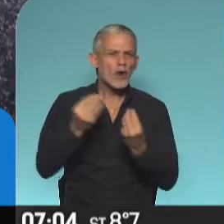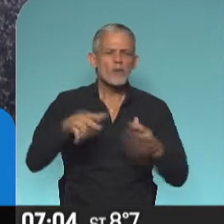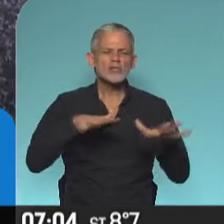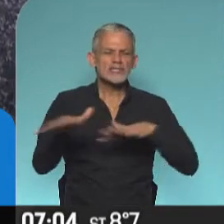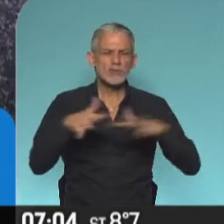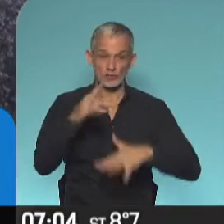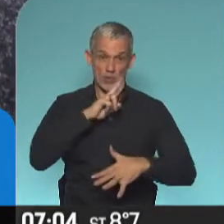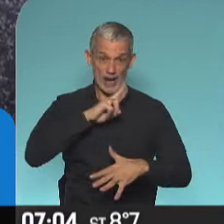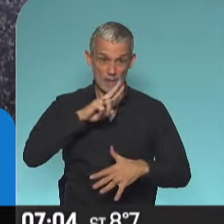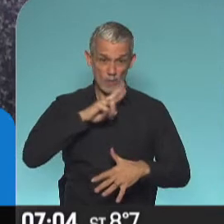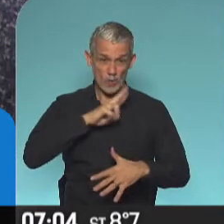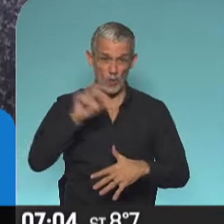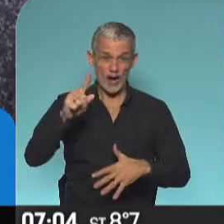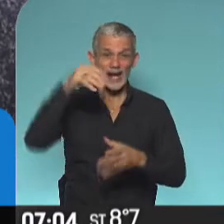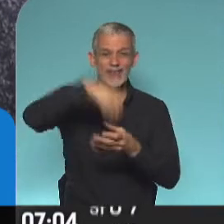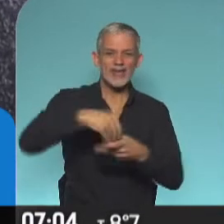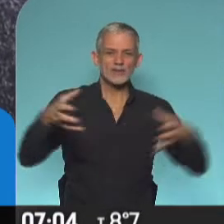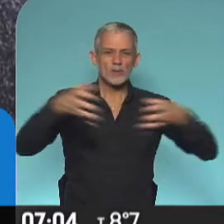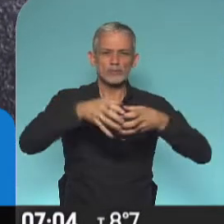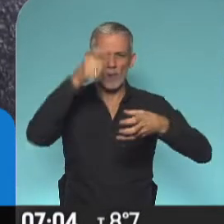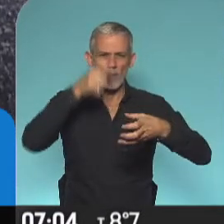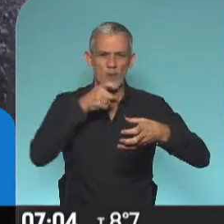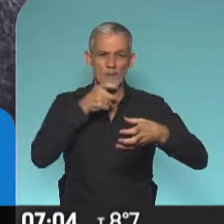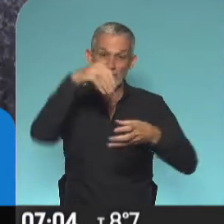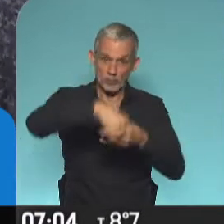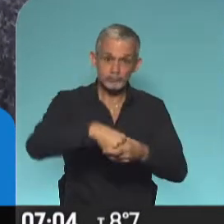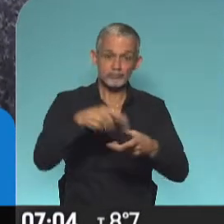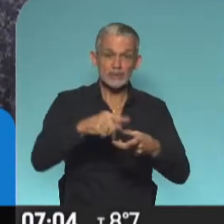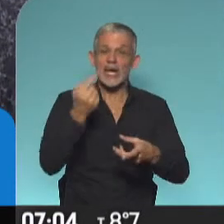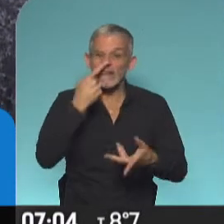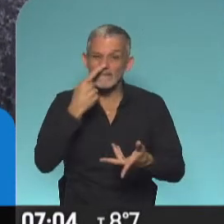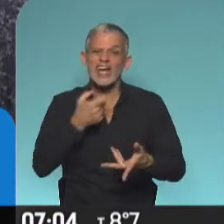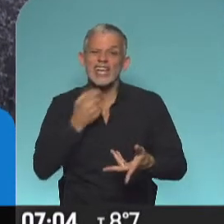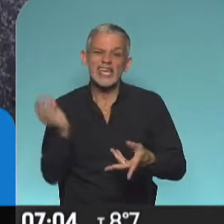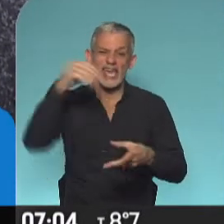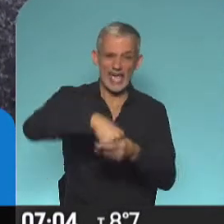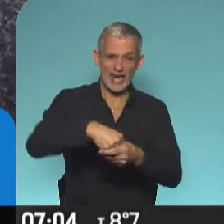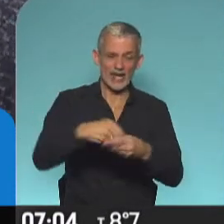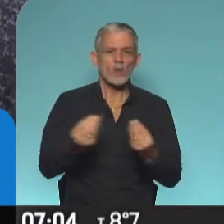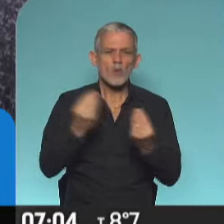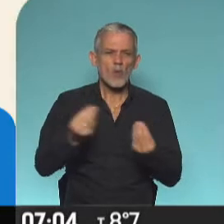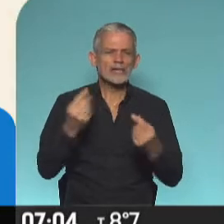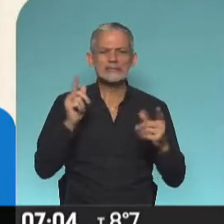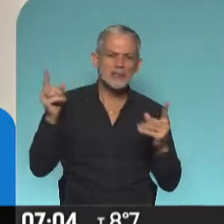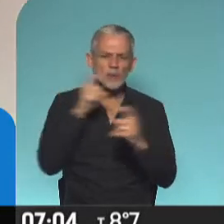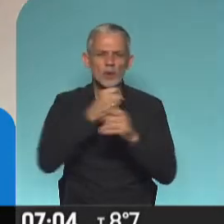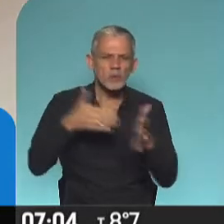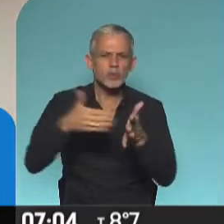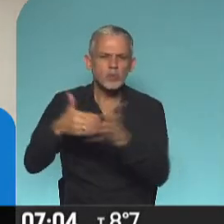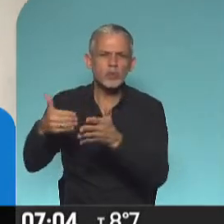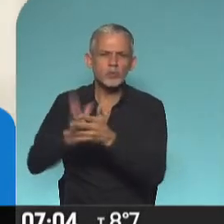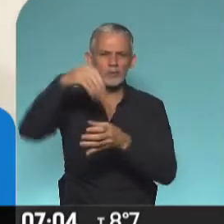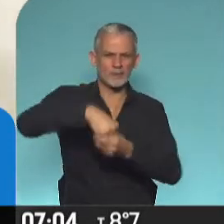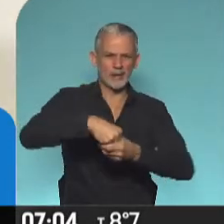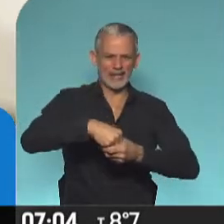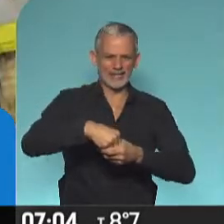situación de las mujeres en el sistema bomberil, las que están dentro y las que están interesadas en participar, cuáles son las principales dificultades que encuentran para